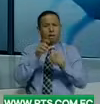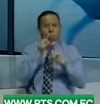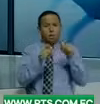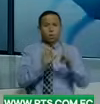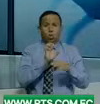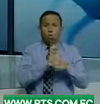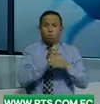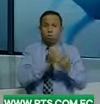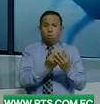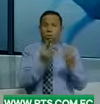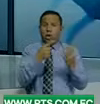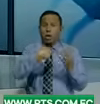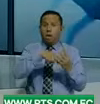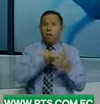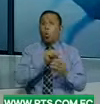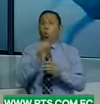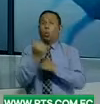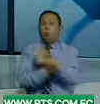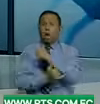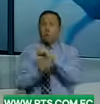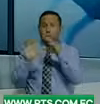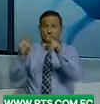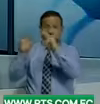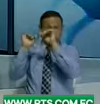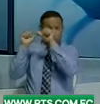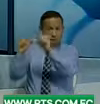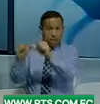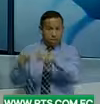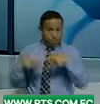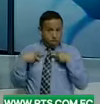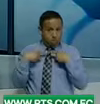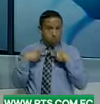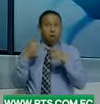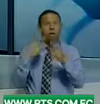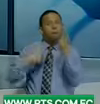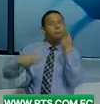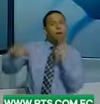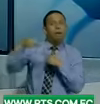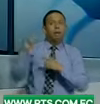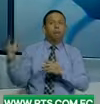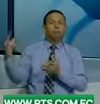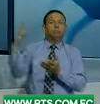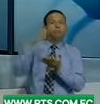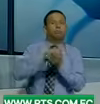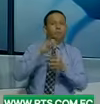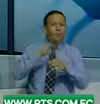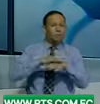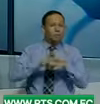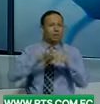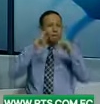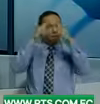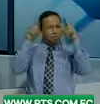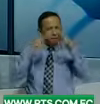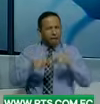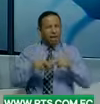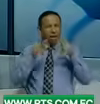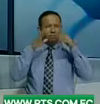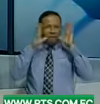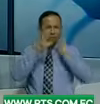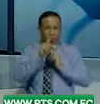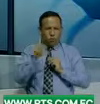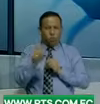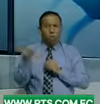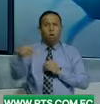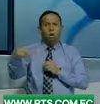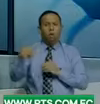ecuatorianos que viven en el extranjero y que regresaron por las fiestas de Navidad y fin de año a Guayaquil denuncian el robo